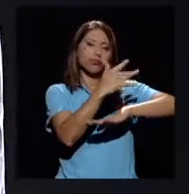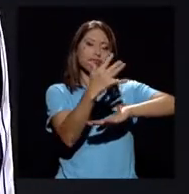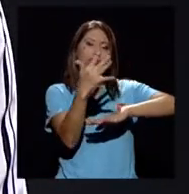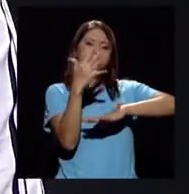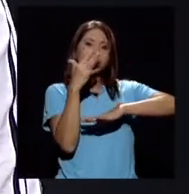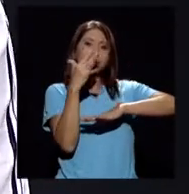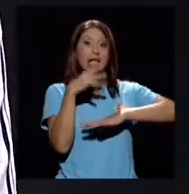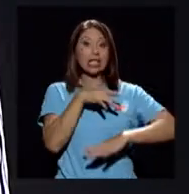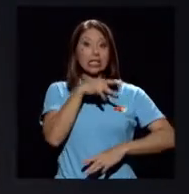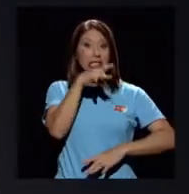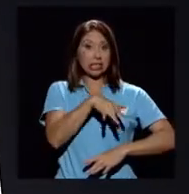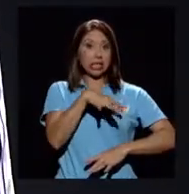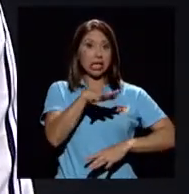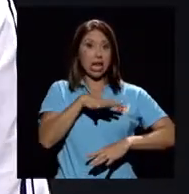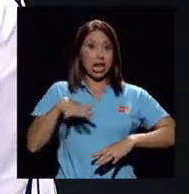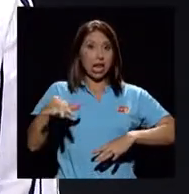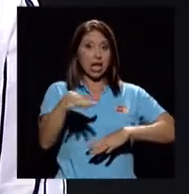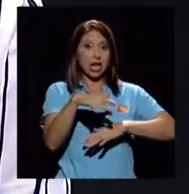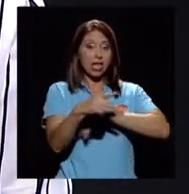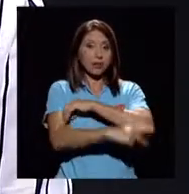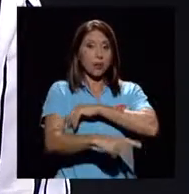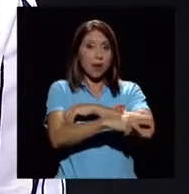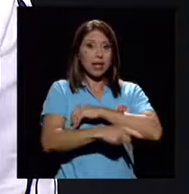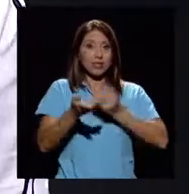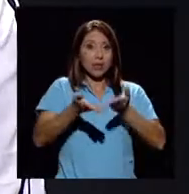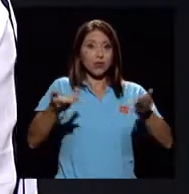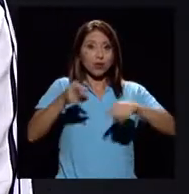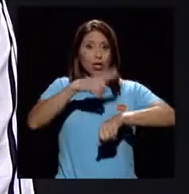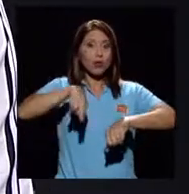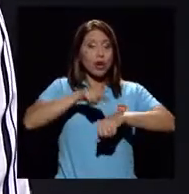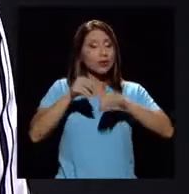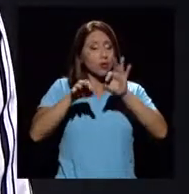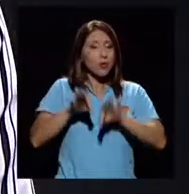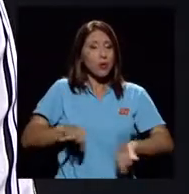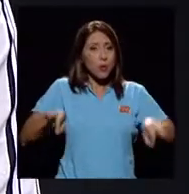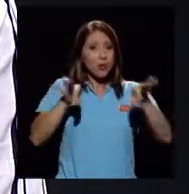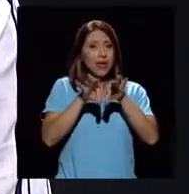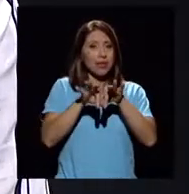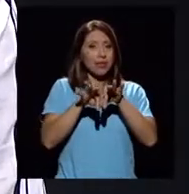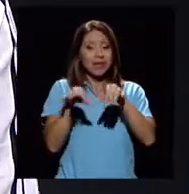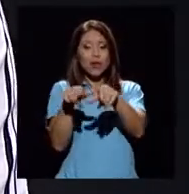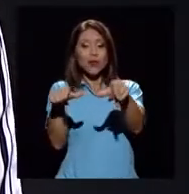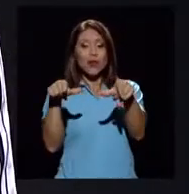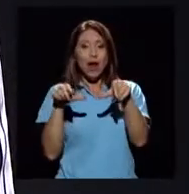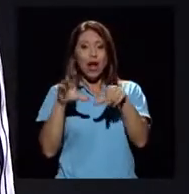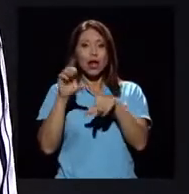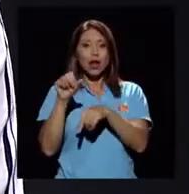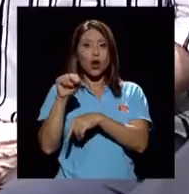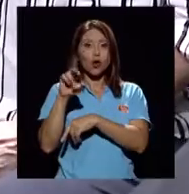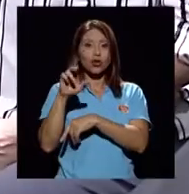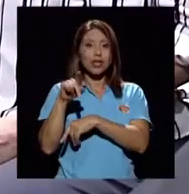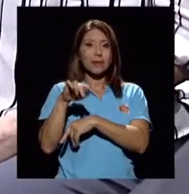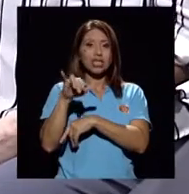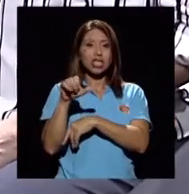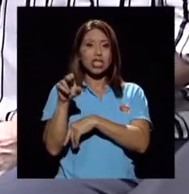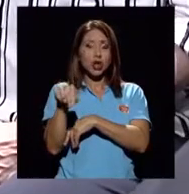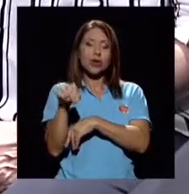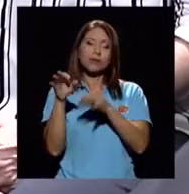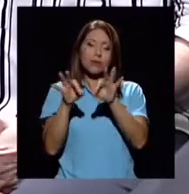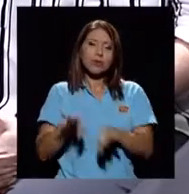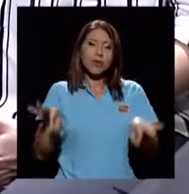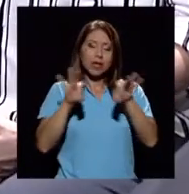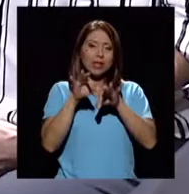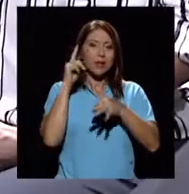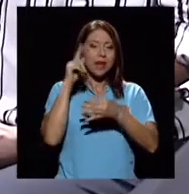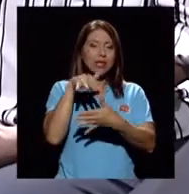que es un país además donde los recursos naturales son muy importantes, Concepción es un lugar muy especial para estudiar algo relacionado a ambiente y a